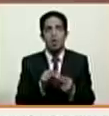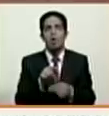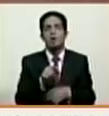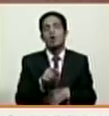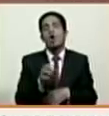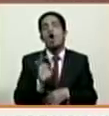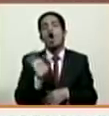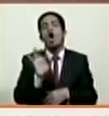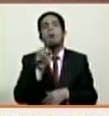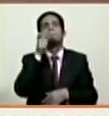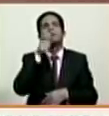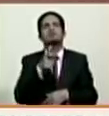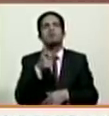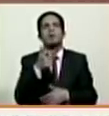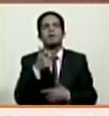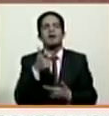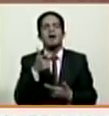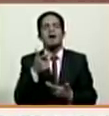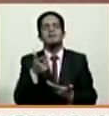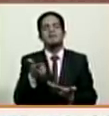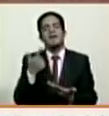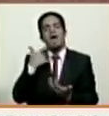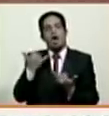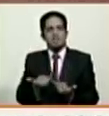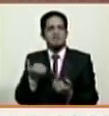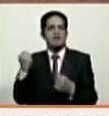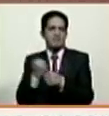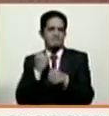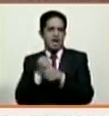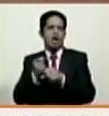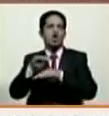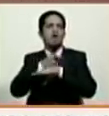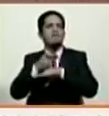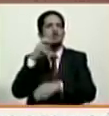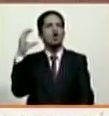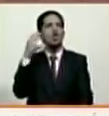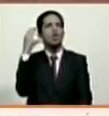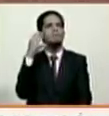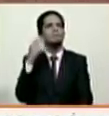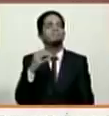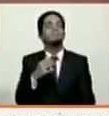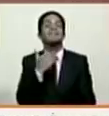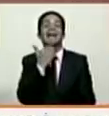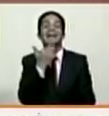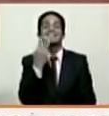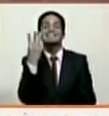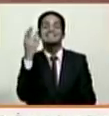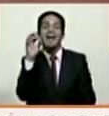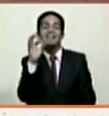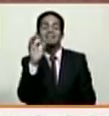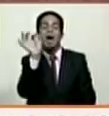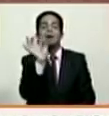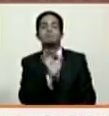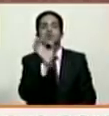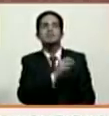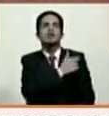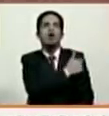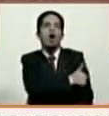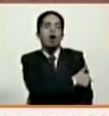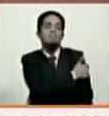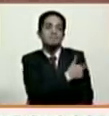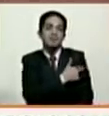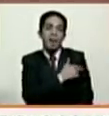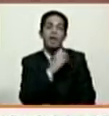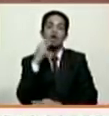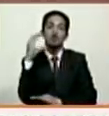gobierno en la hermana República de Colombia, casi el 30% de los hospitales de Cúcuta tienen un cierre técnico,